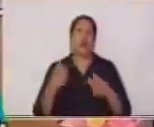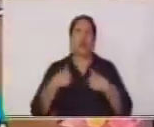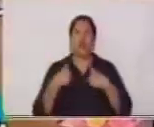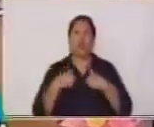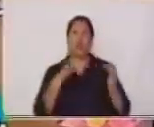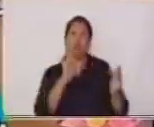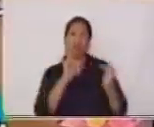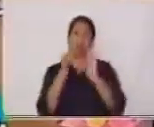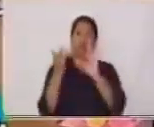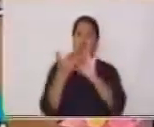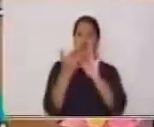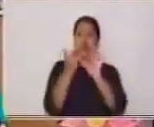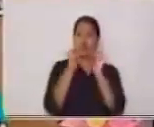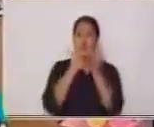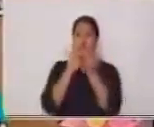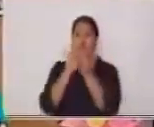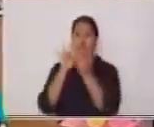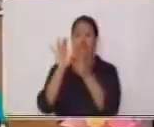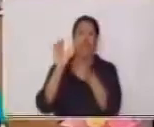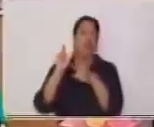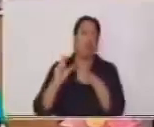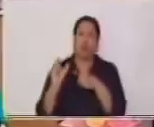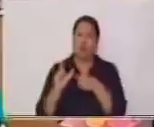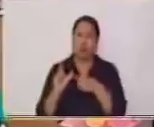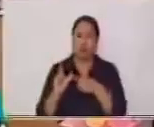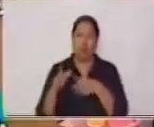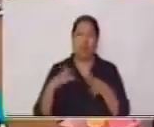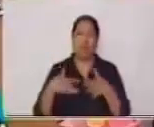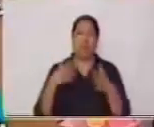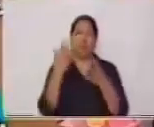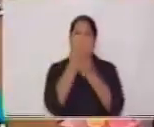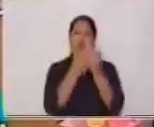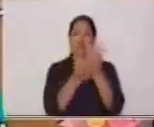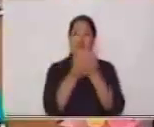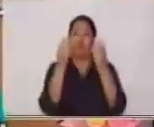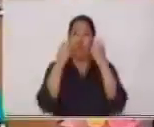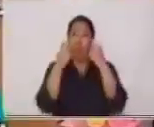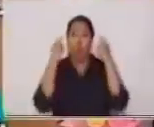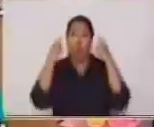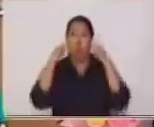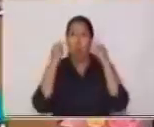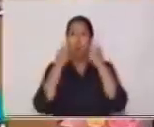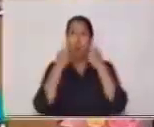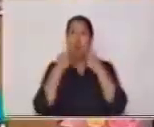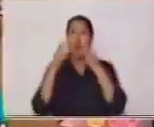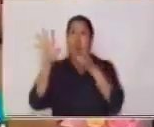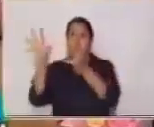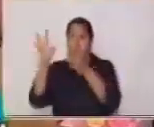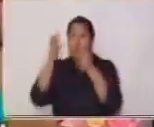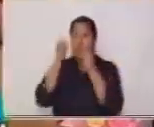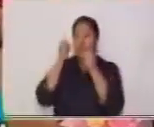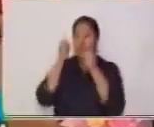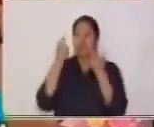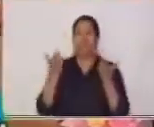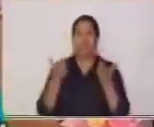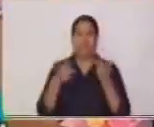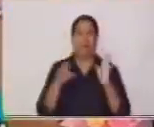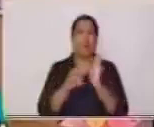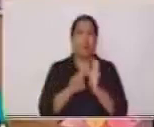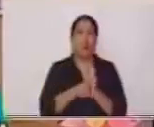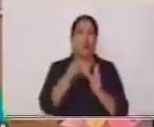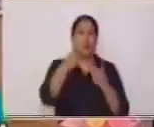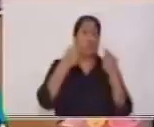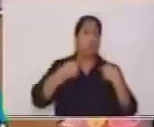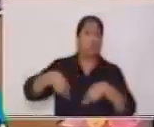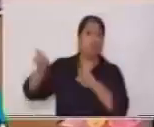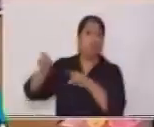algún elemento, son mis sentidos los que me transmiten la información. Por ejemplo, ¿has viajado a algún